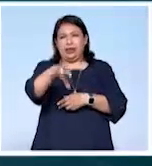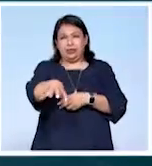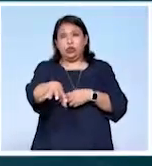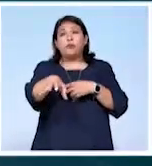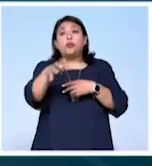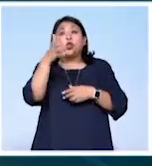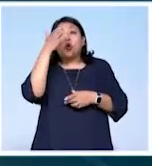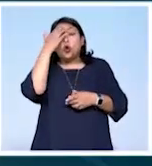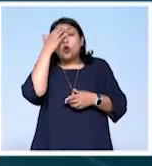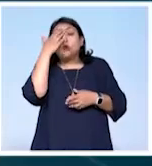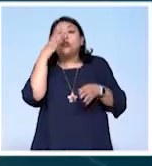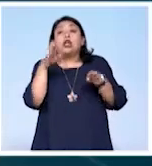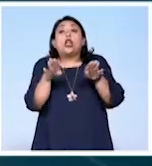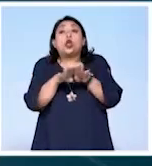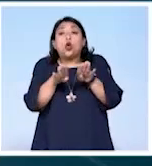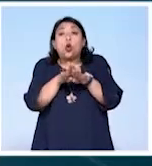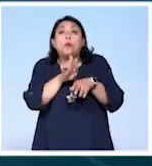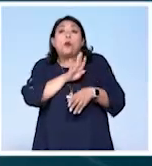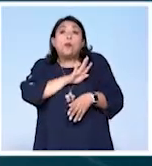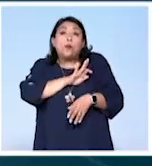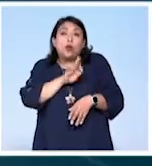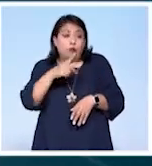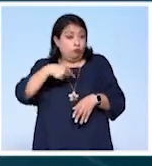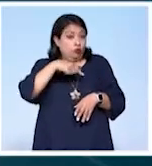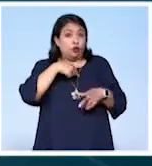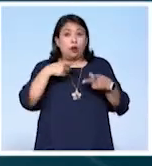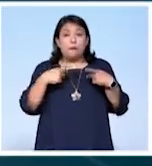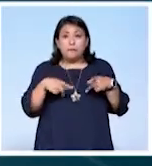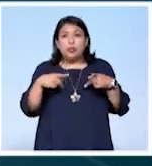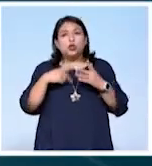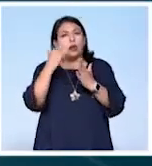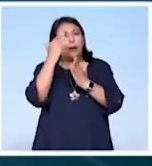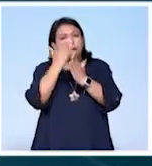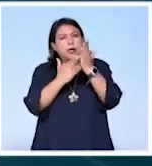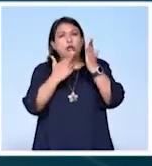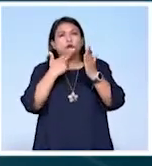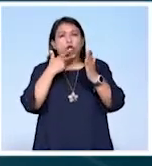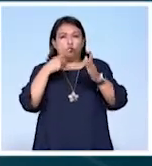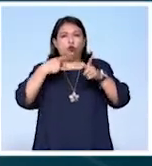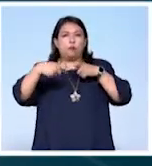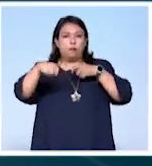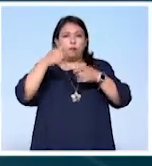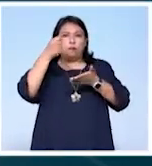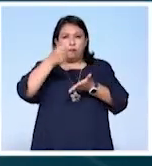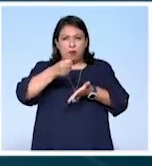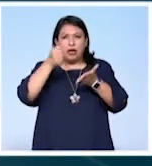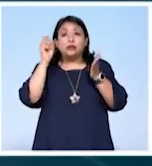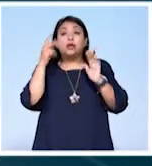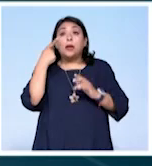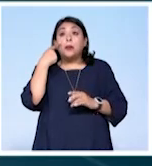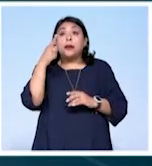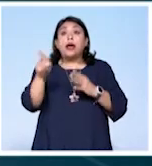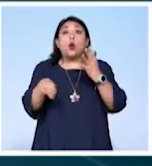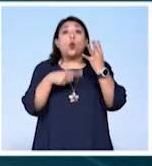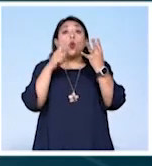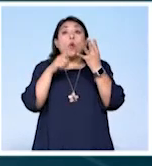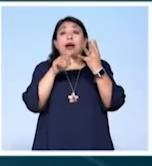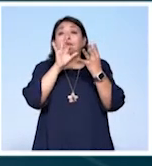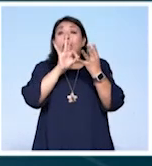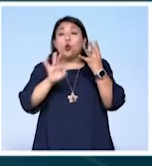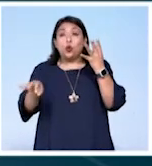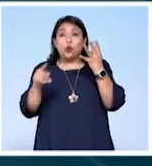para conocer de qué formas podemos, los ciudadanos, reducir nuestro consumo de plásticos, no se pierda la cuarta y